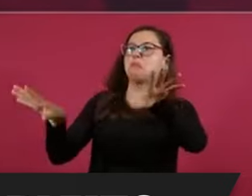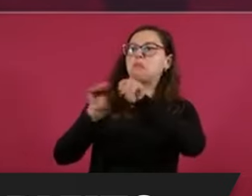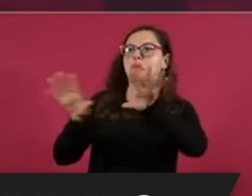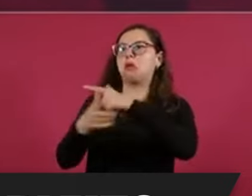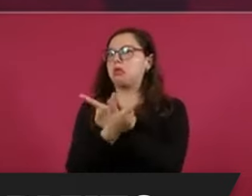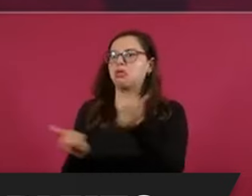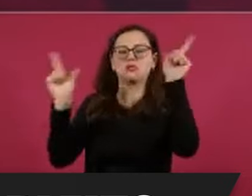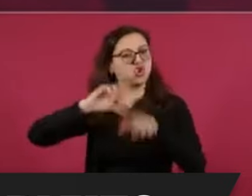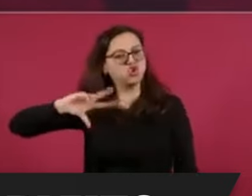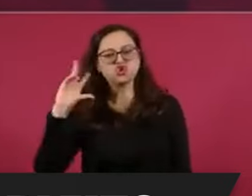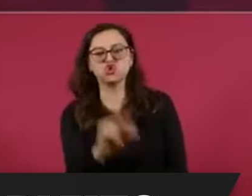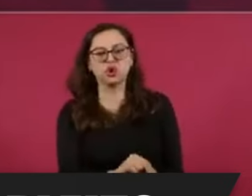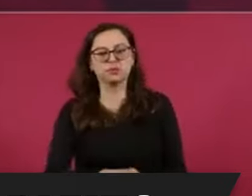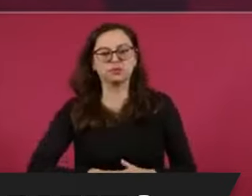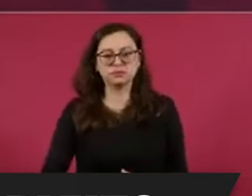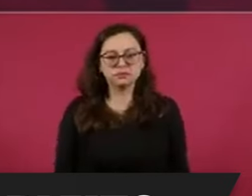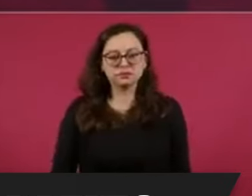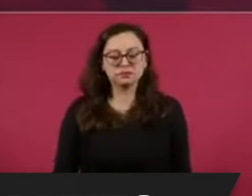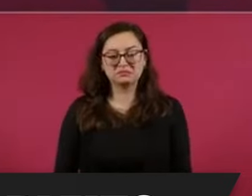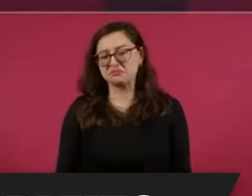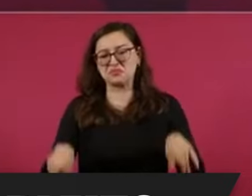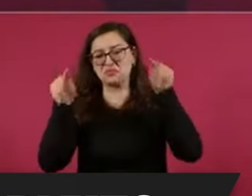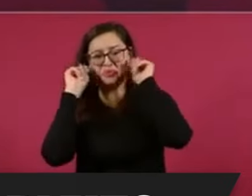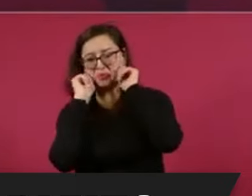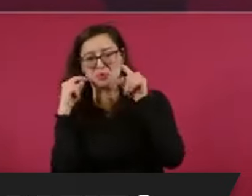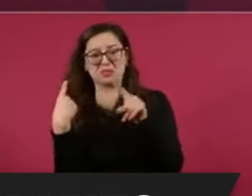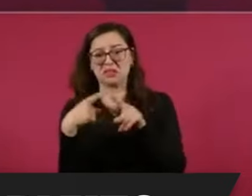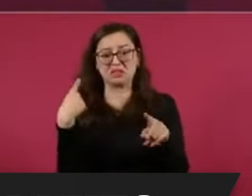El New York Times y el premio